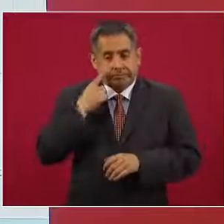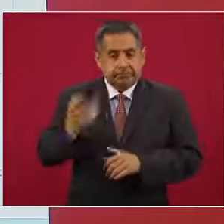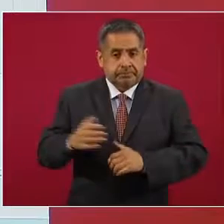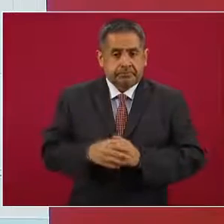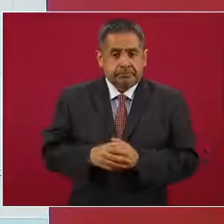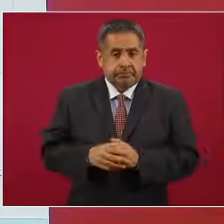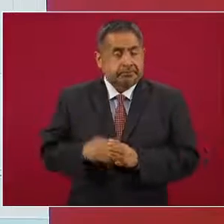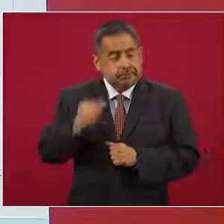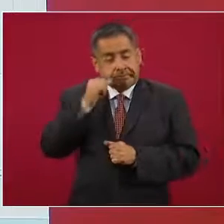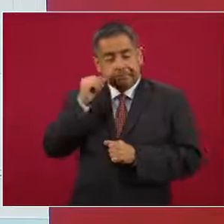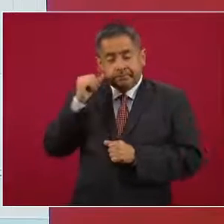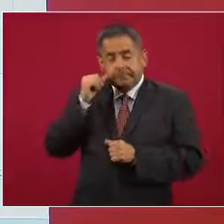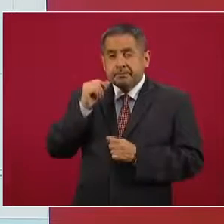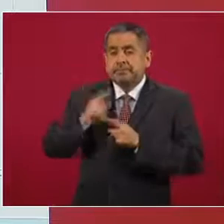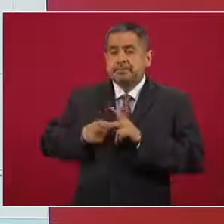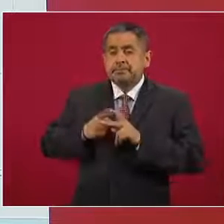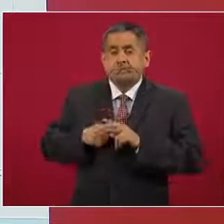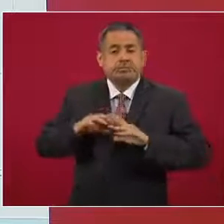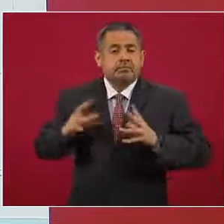y hasta ayer